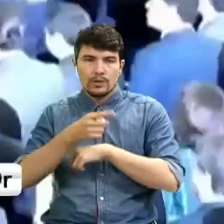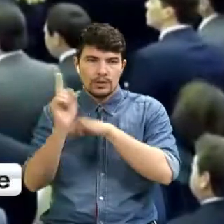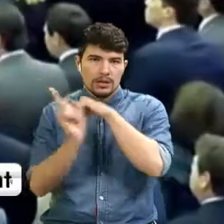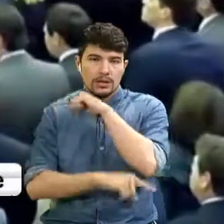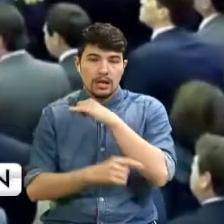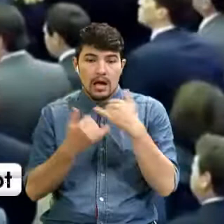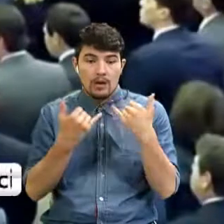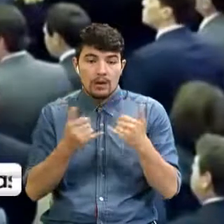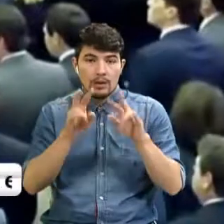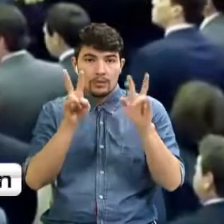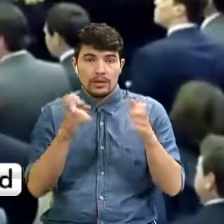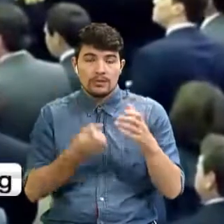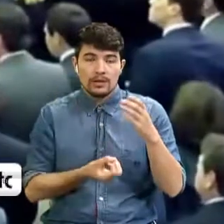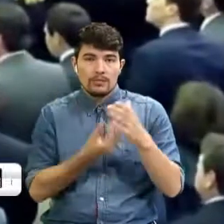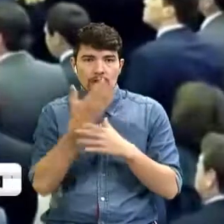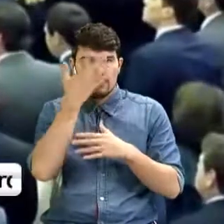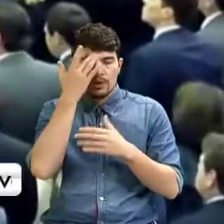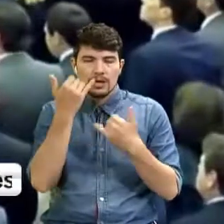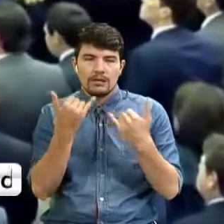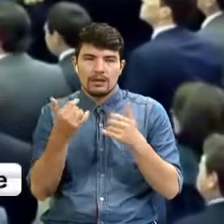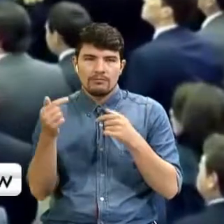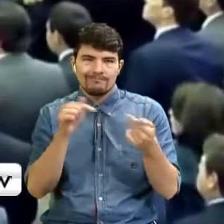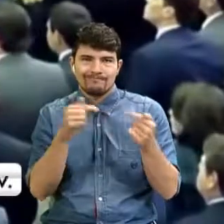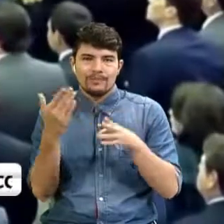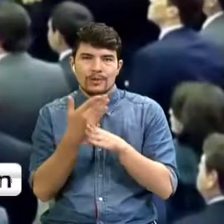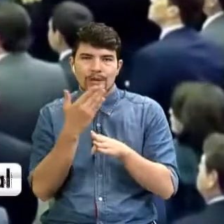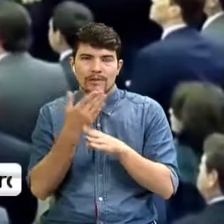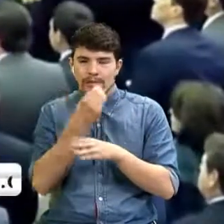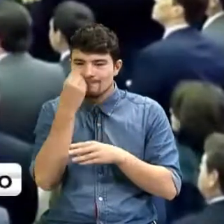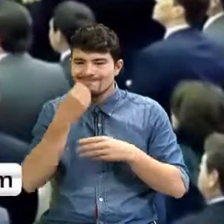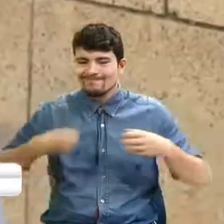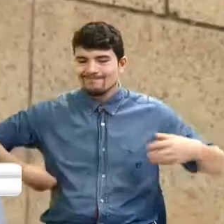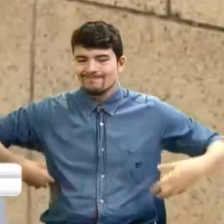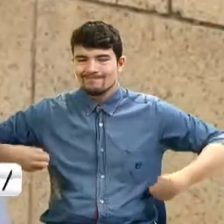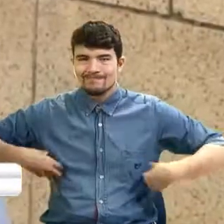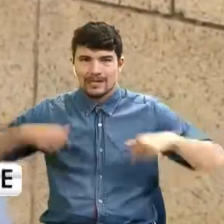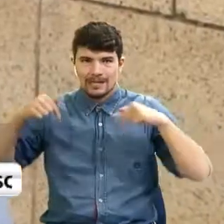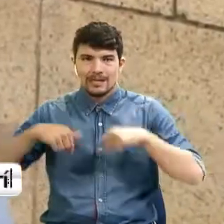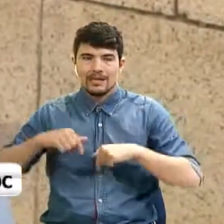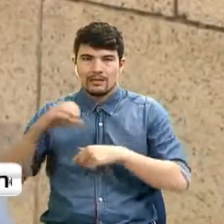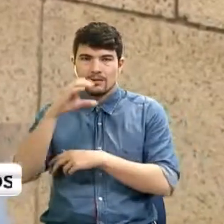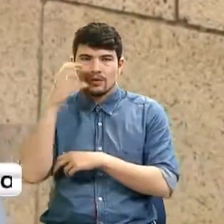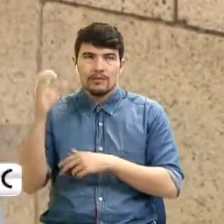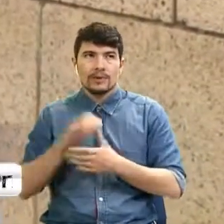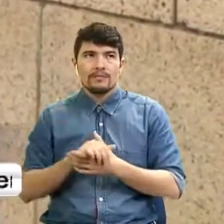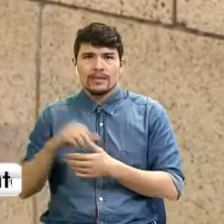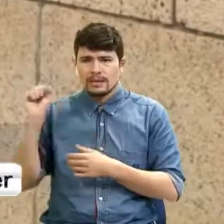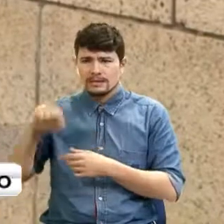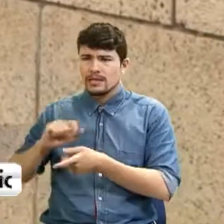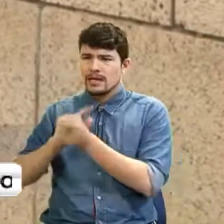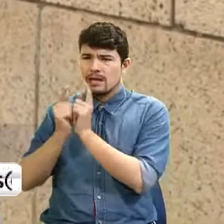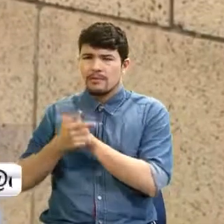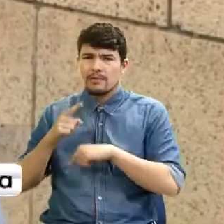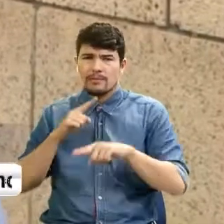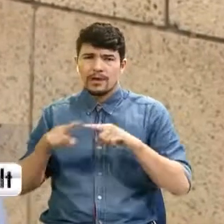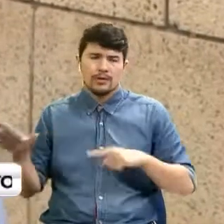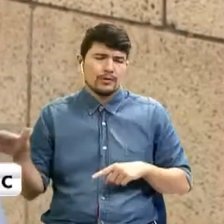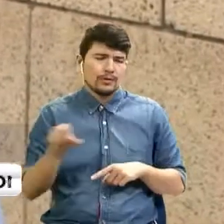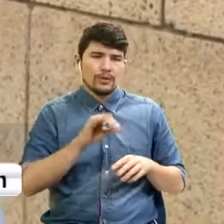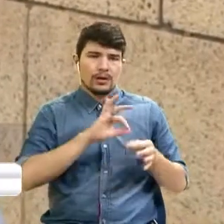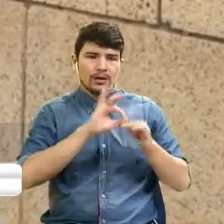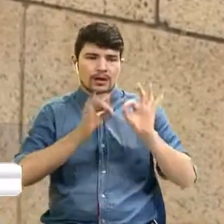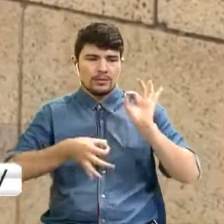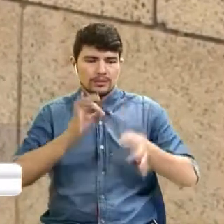tema que recobró vigencia ante los escándalos de corrupción en los cambios y deberían hacerse pero que reforme en total toda la justicia